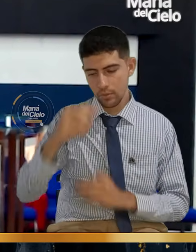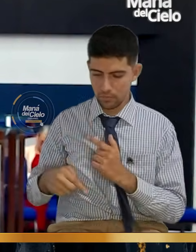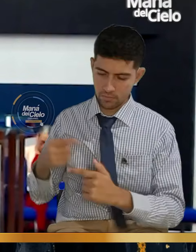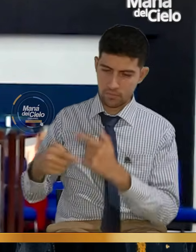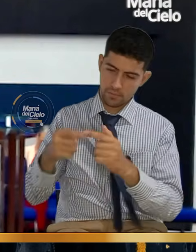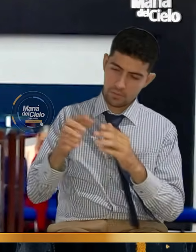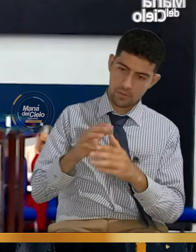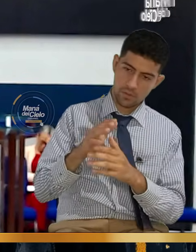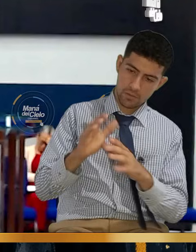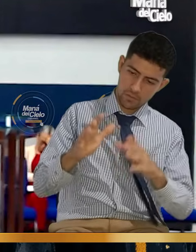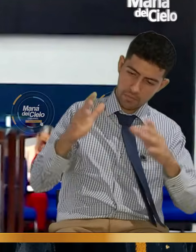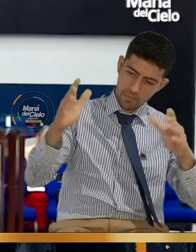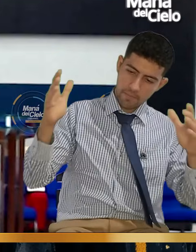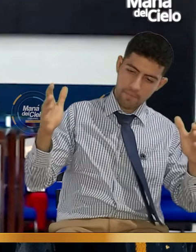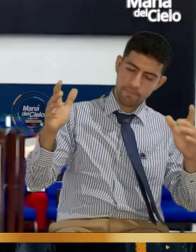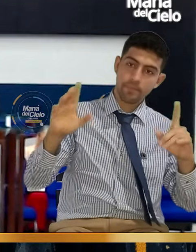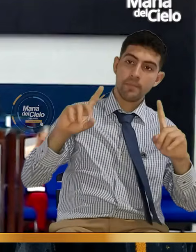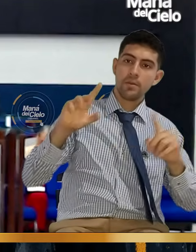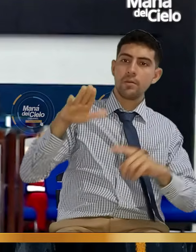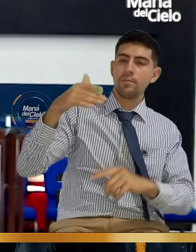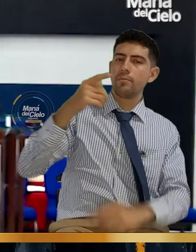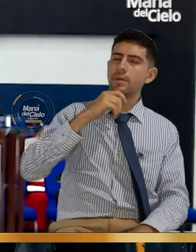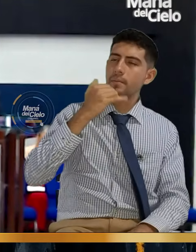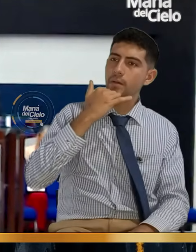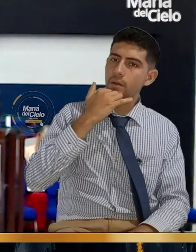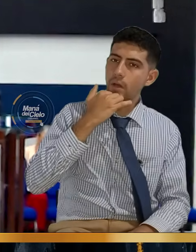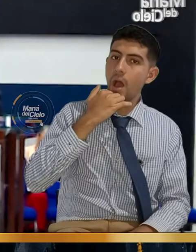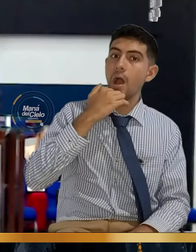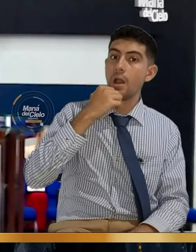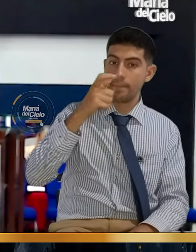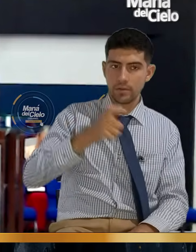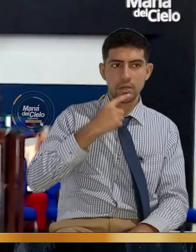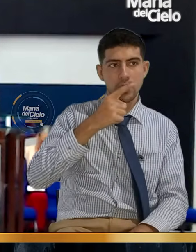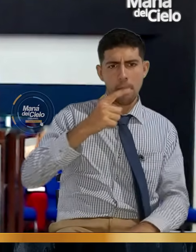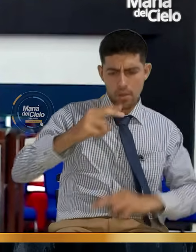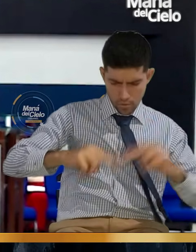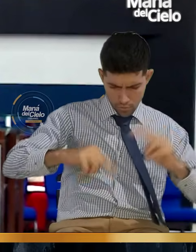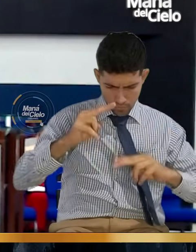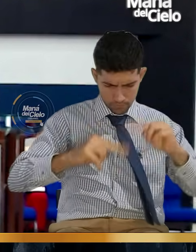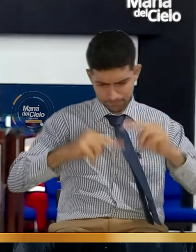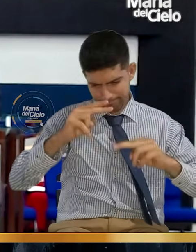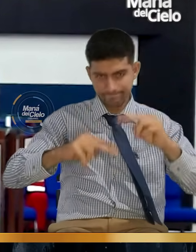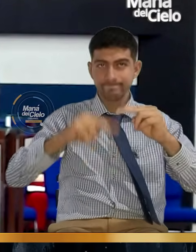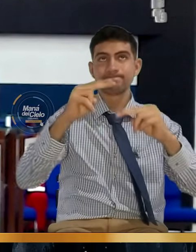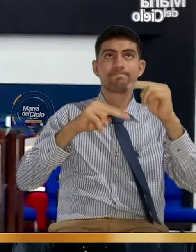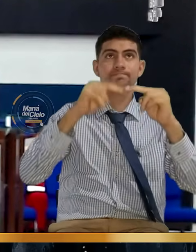cree. Y se llama Jesucristo de Nazaret, a través de este glorioso evangelio.